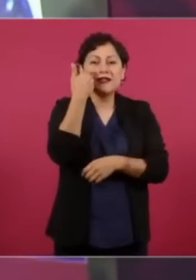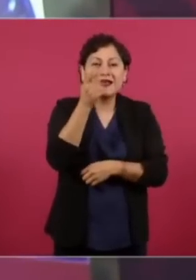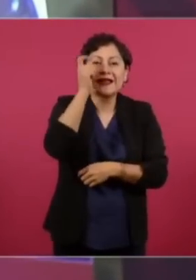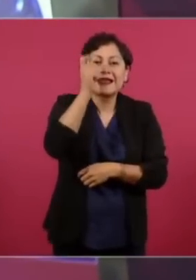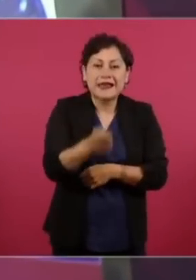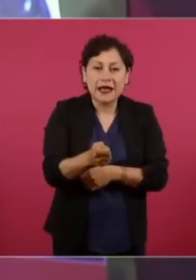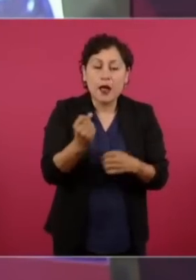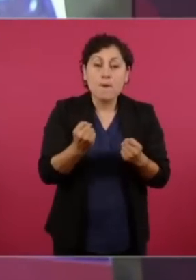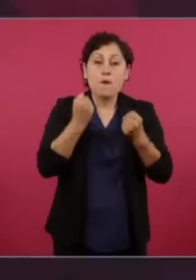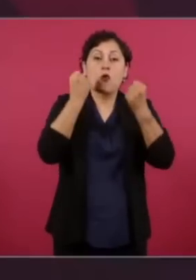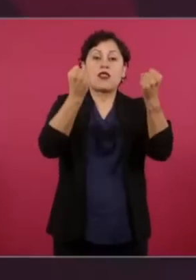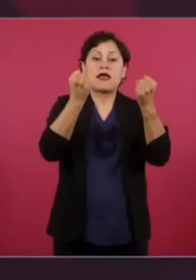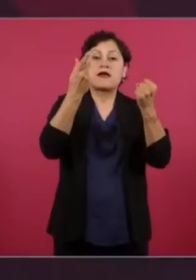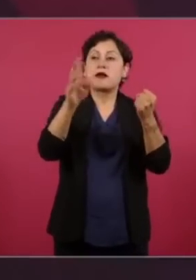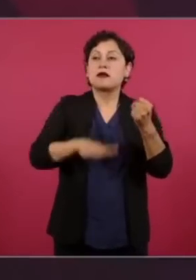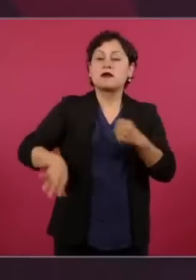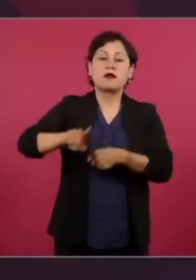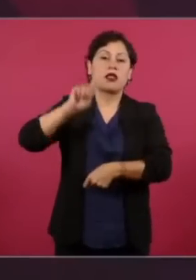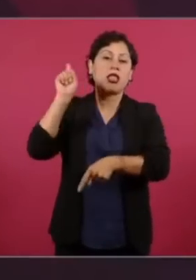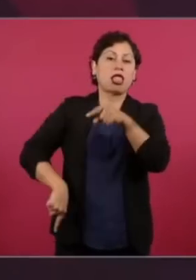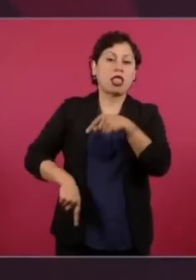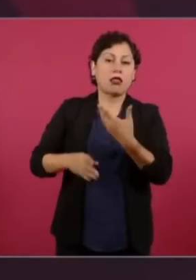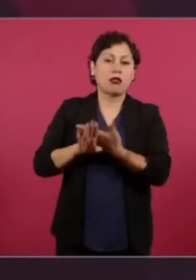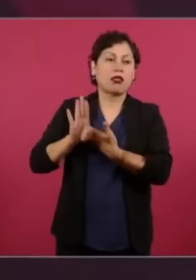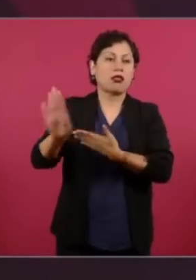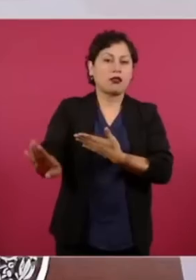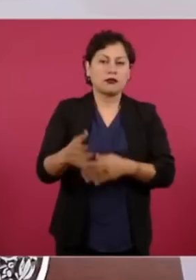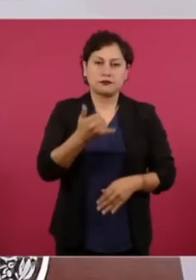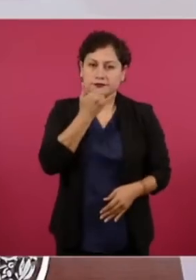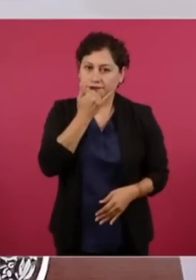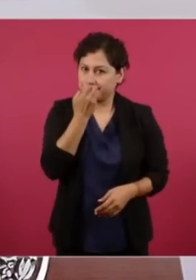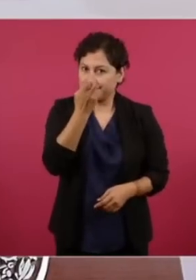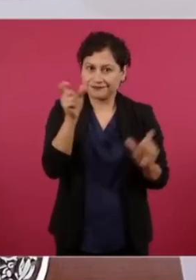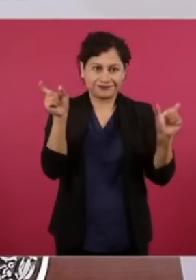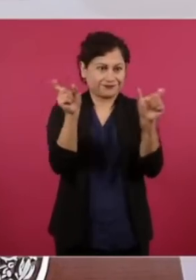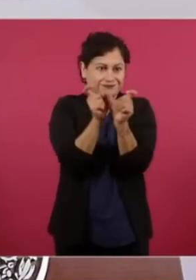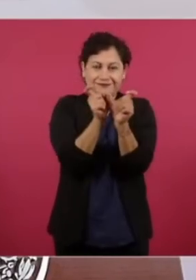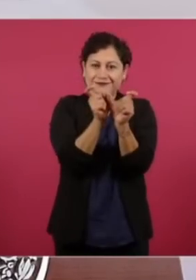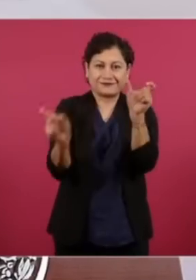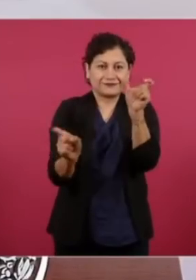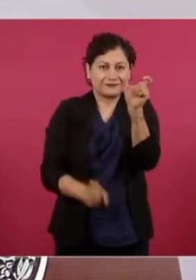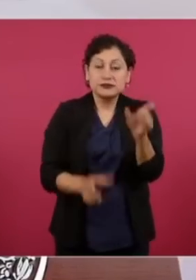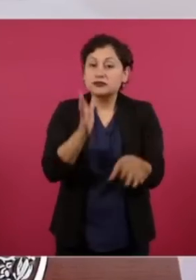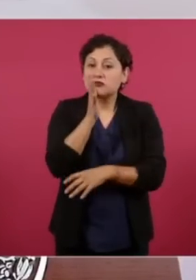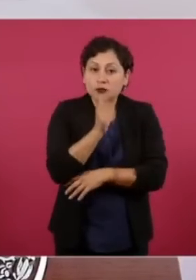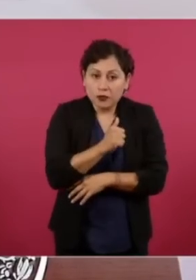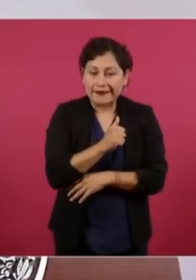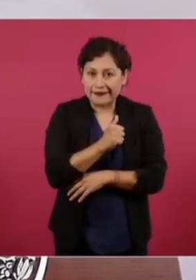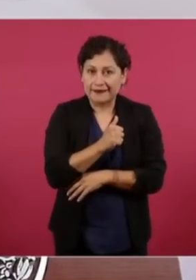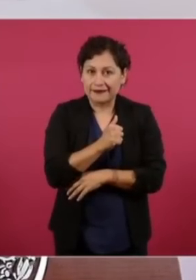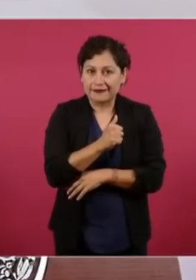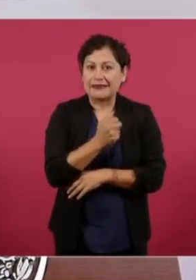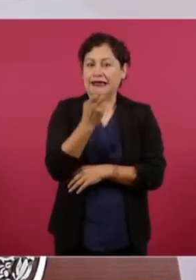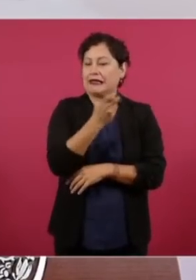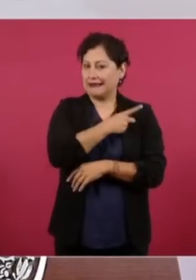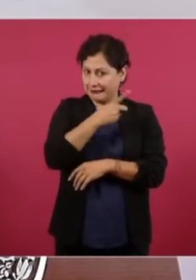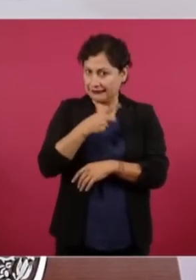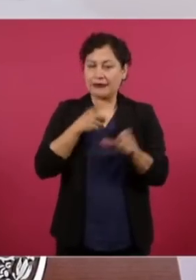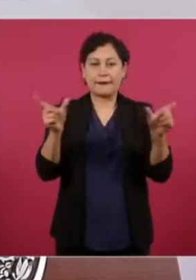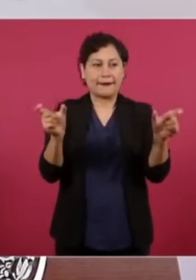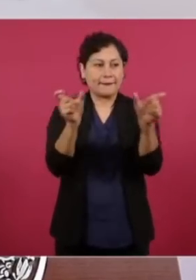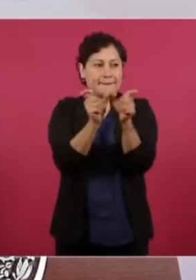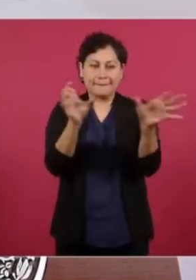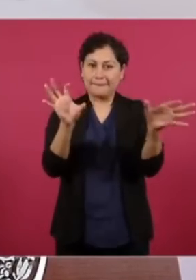tratar de tener sus privilegios, violan la Constitución. Eso es lo que dijo Ricardo Monreal.